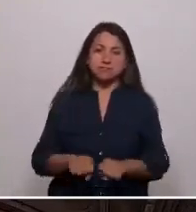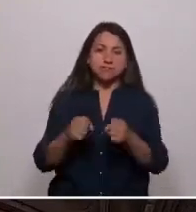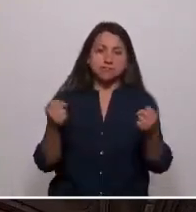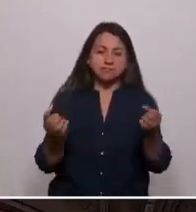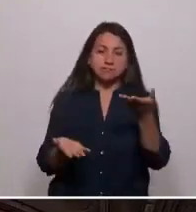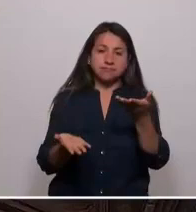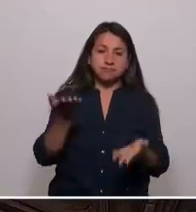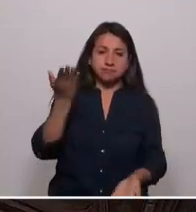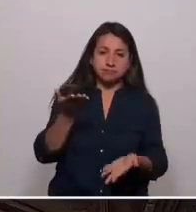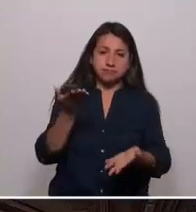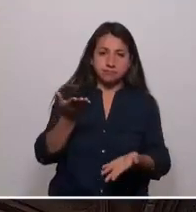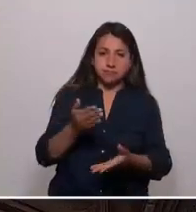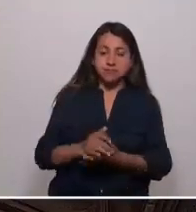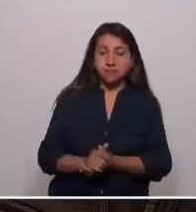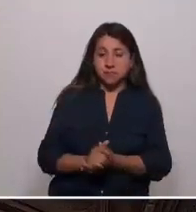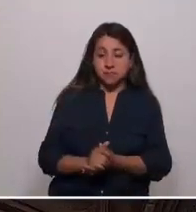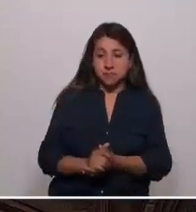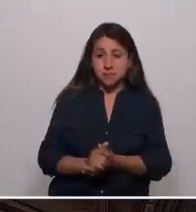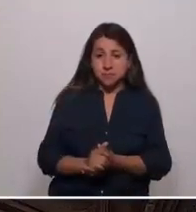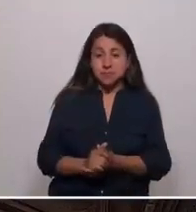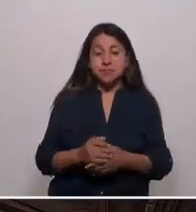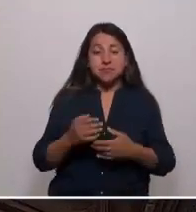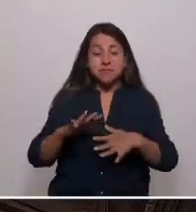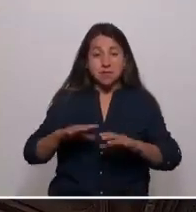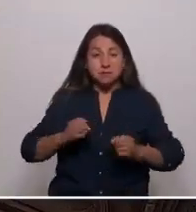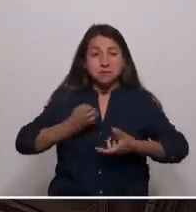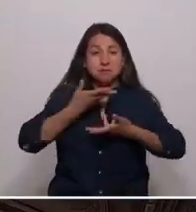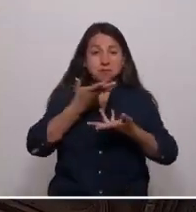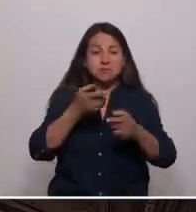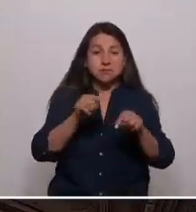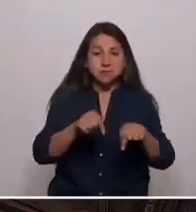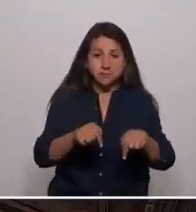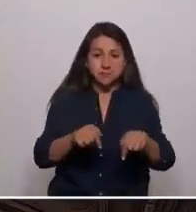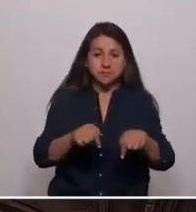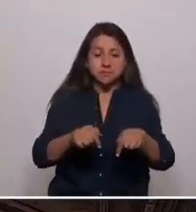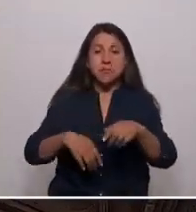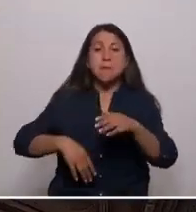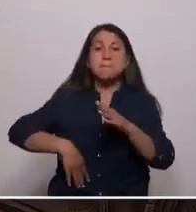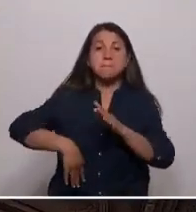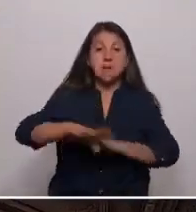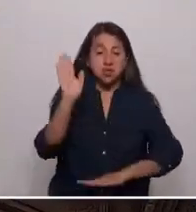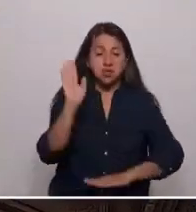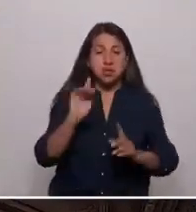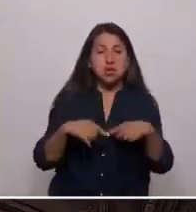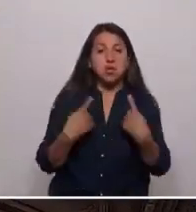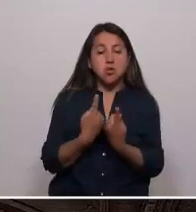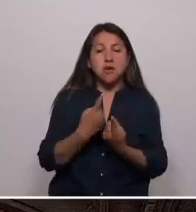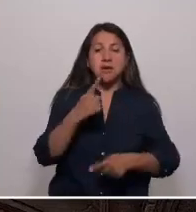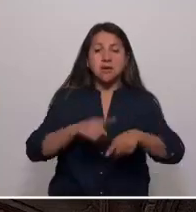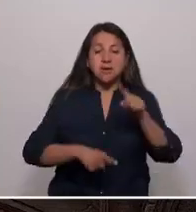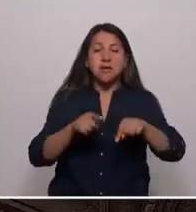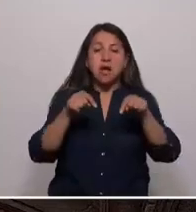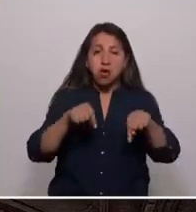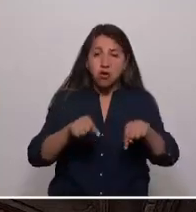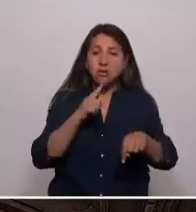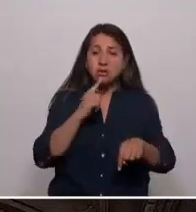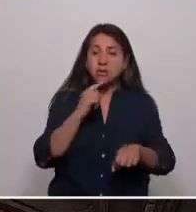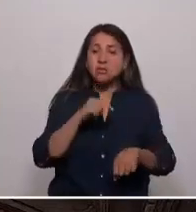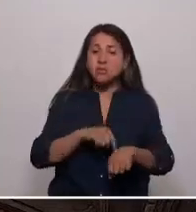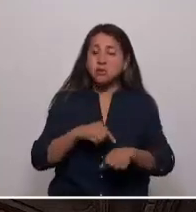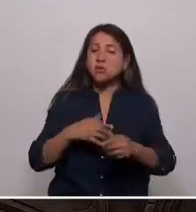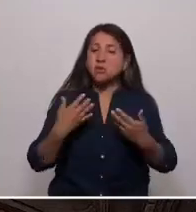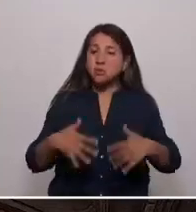desequilibrio. Como ya se ha expresado aquí, es de consenso mayoritario que nuestra tierra hoy atraviesa momentos